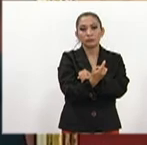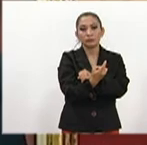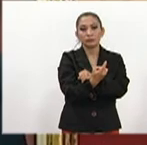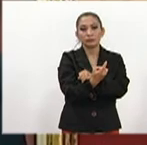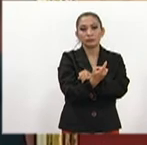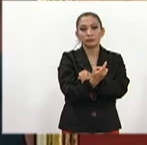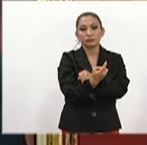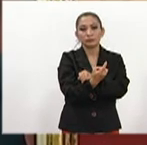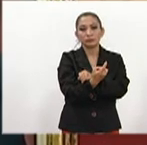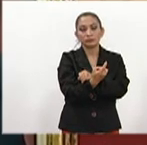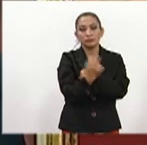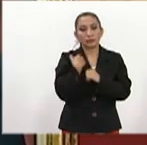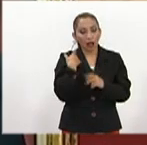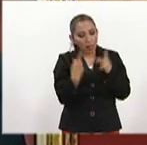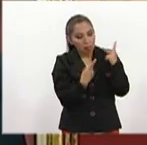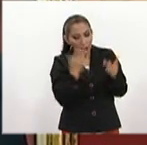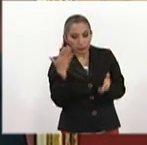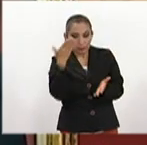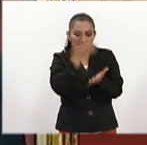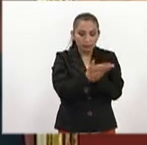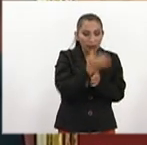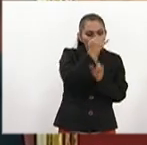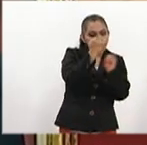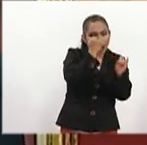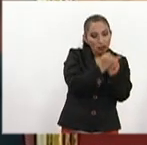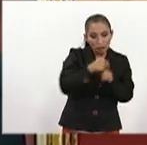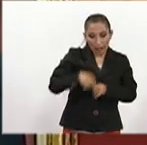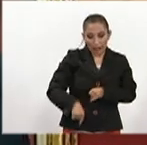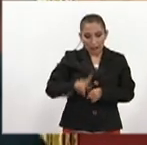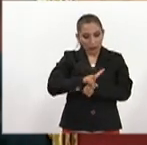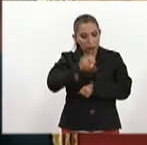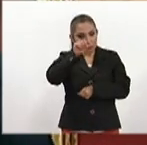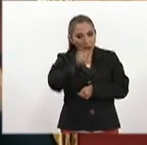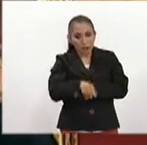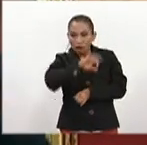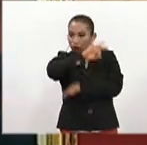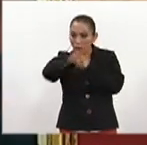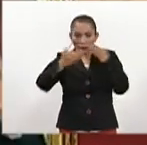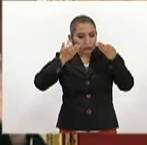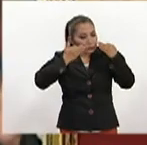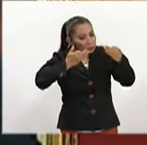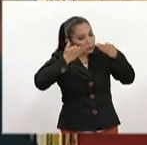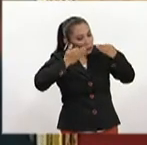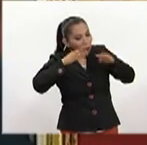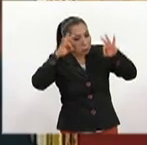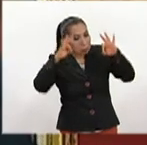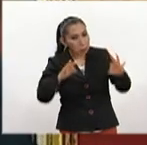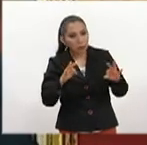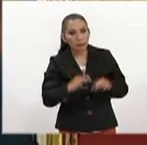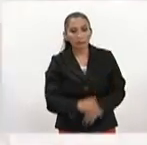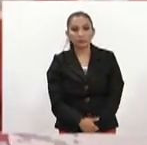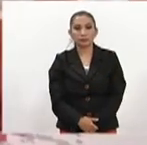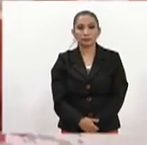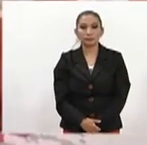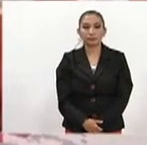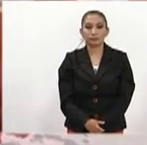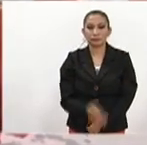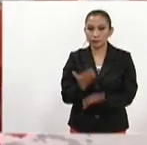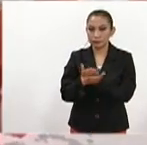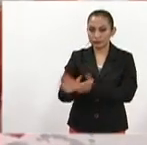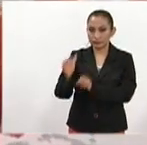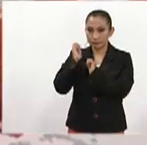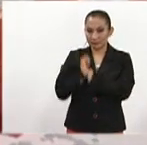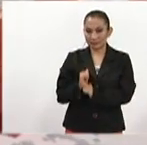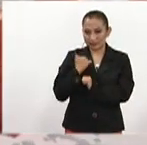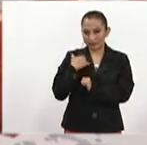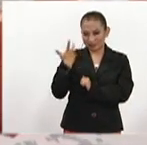Se hace auditoría con presencia nacional e internacional de todos los testigos de todos los partidos políticos. Por su parte, la